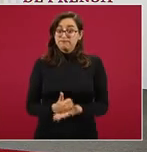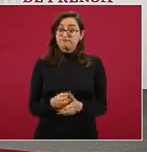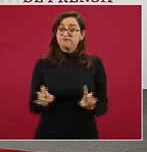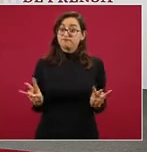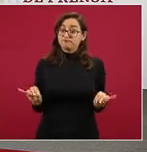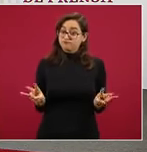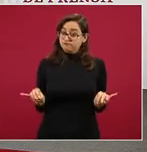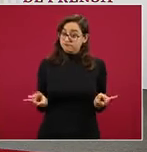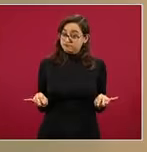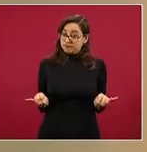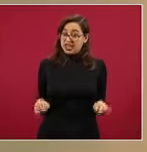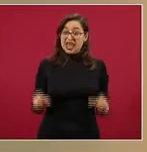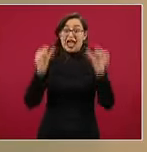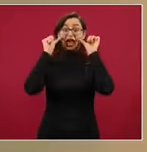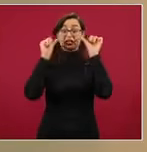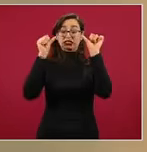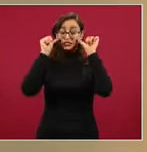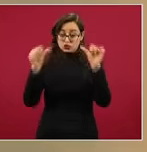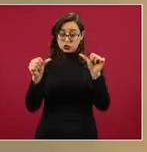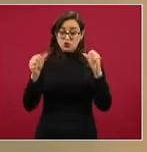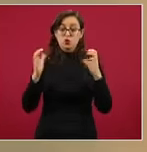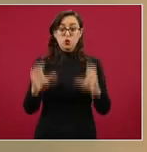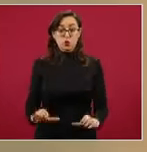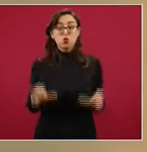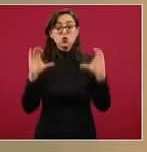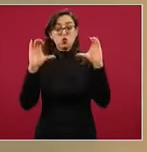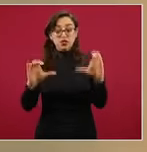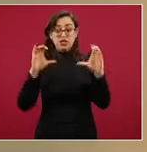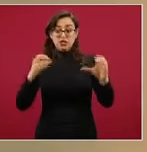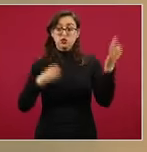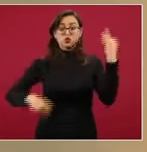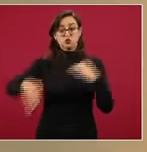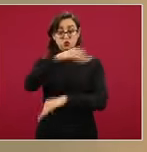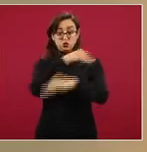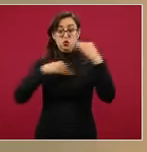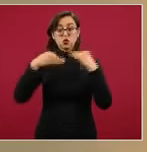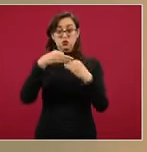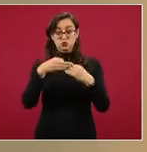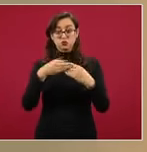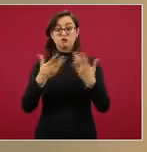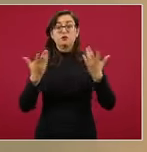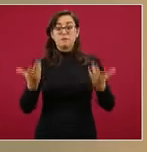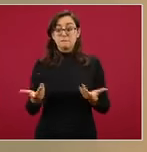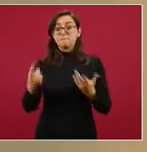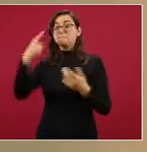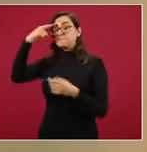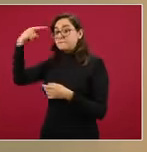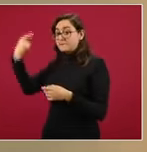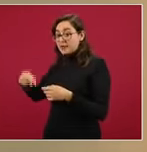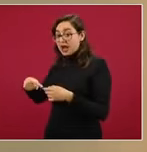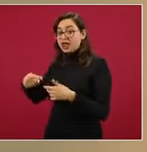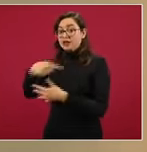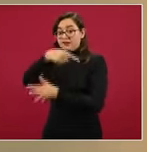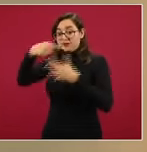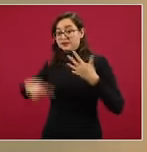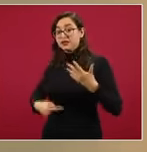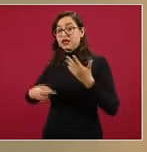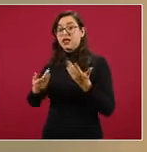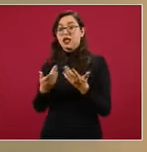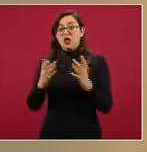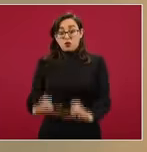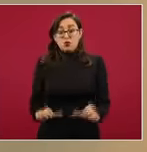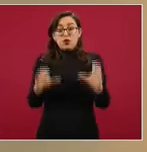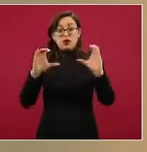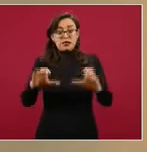para estar cuidándonos todos y todas, haciendo las medidas básicas de prevención,